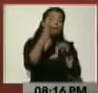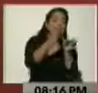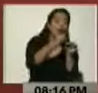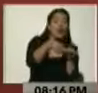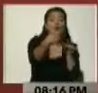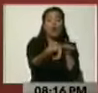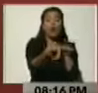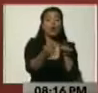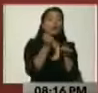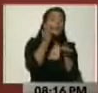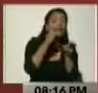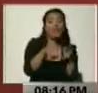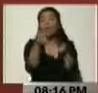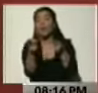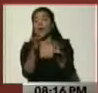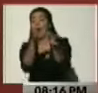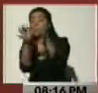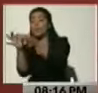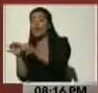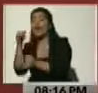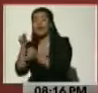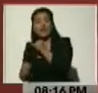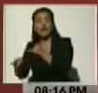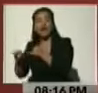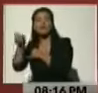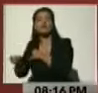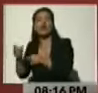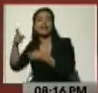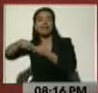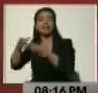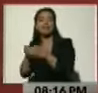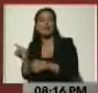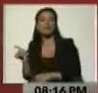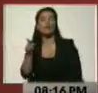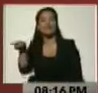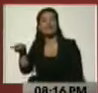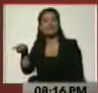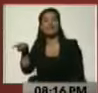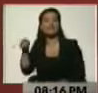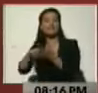está en la UVC, por lo tanto es chavista. Ustedes saben que son gente de la oposición.